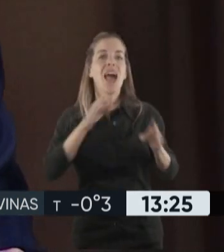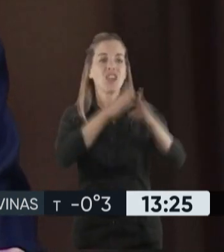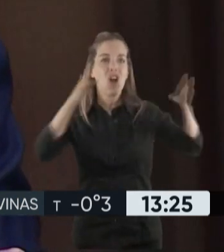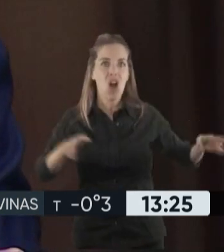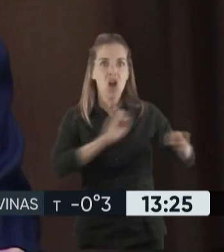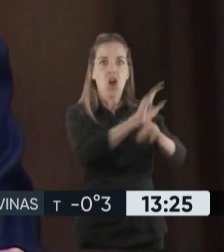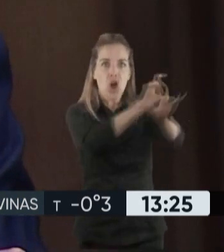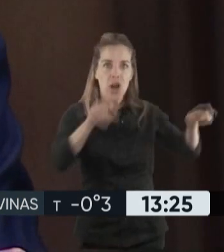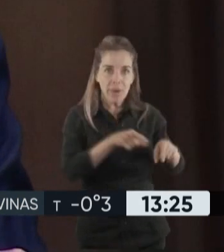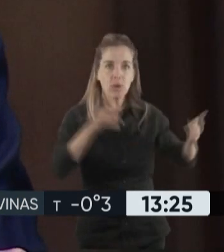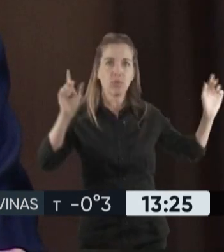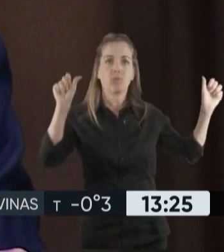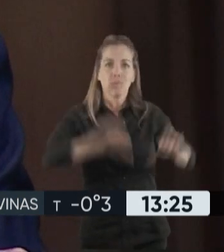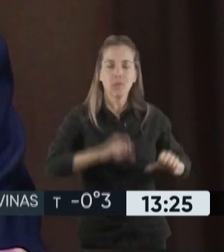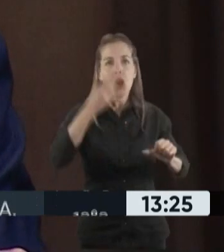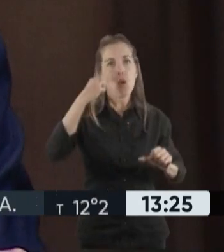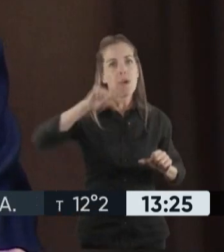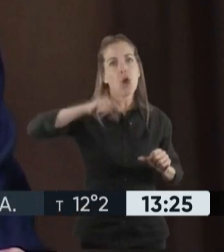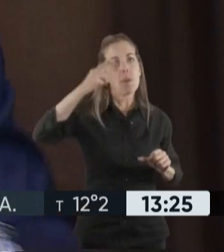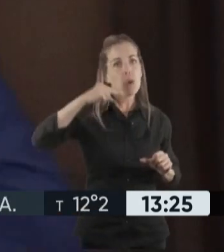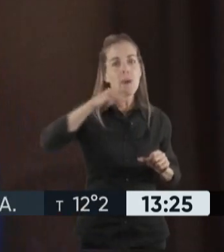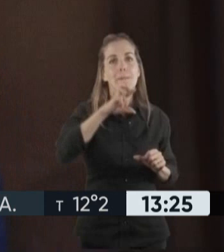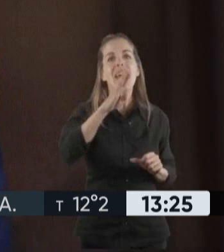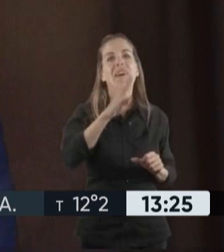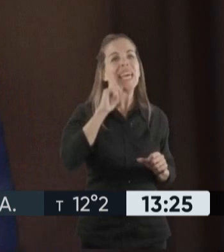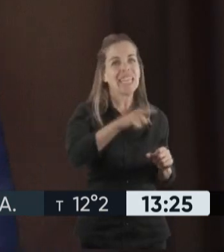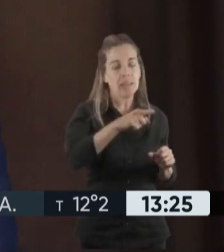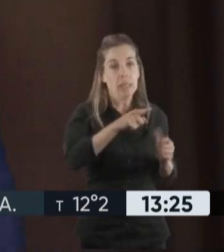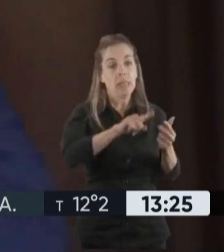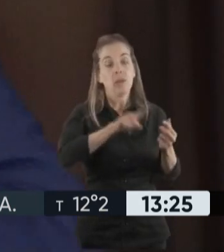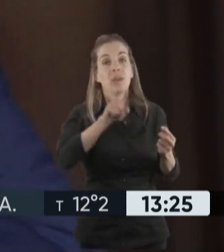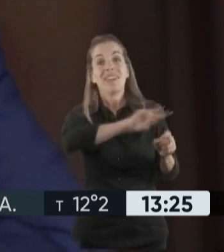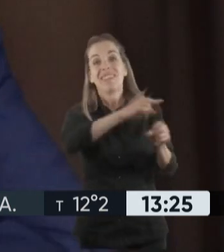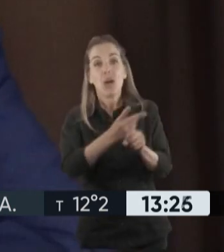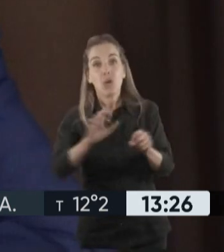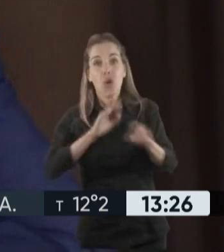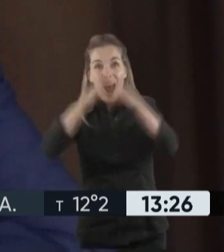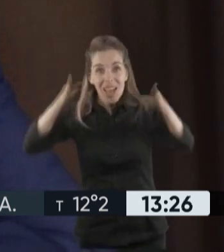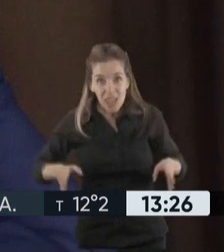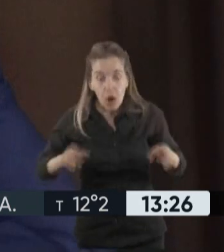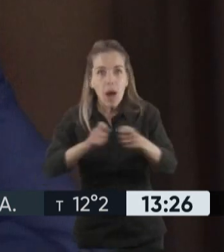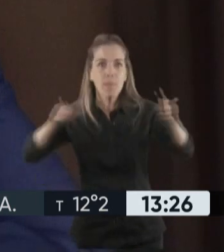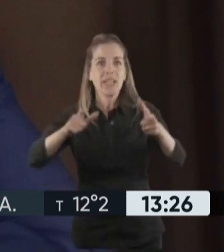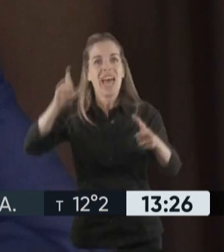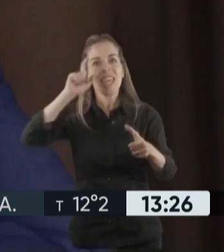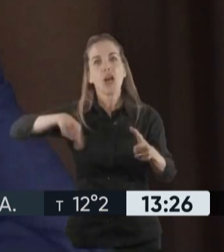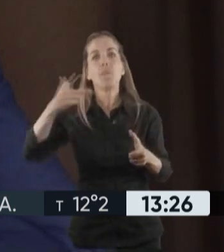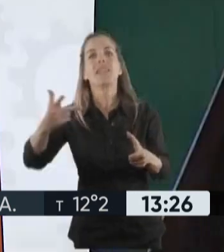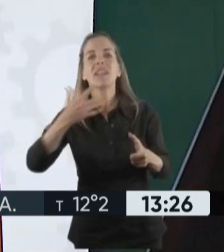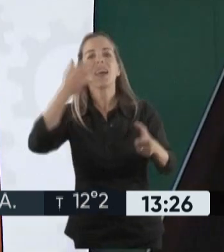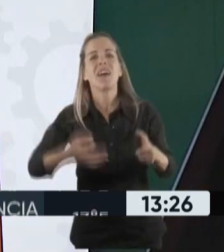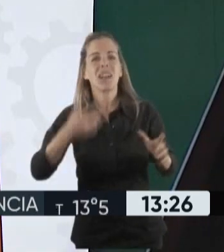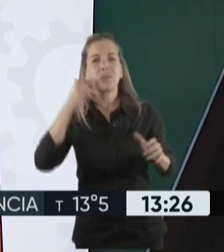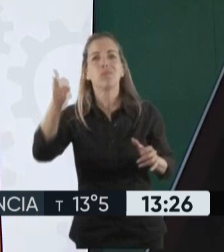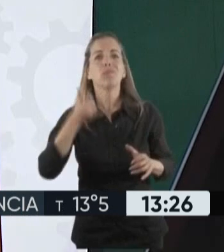caímos 9,9% al PBI. Y al año siguiente crecimos 10,3%. Era verdad, lo